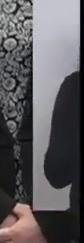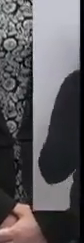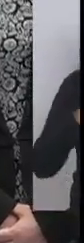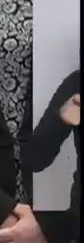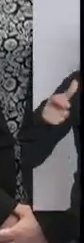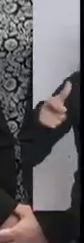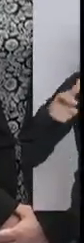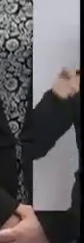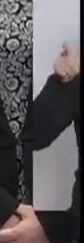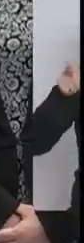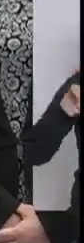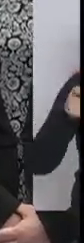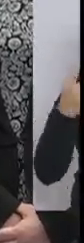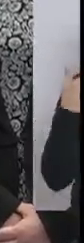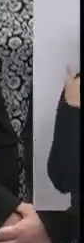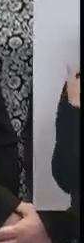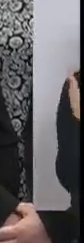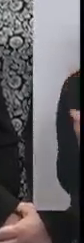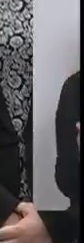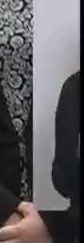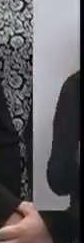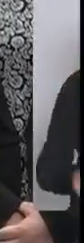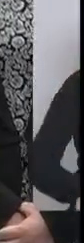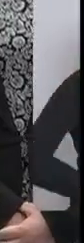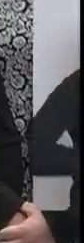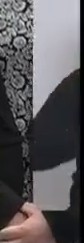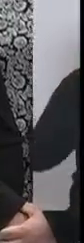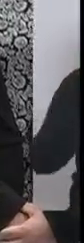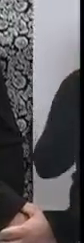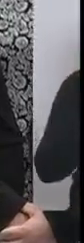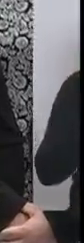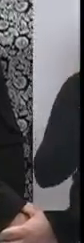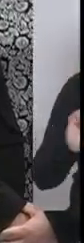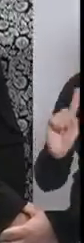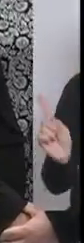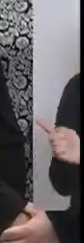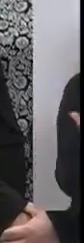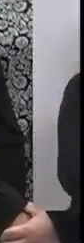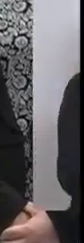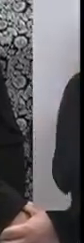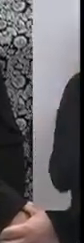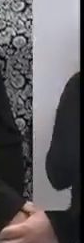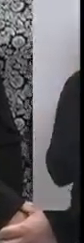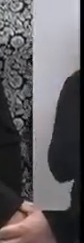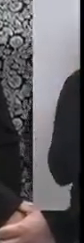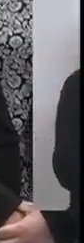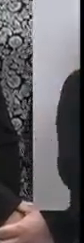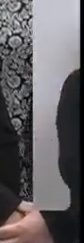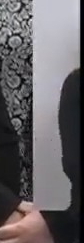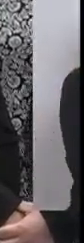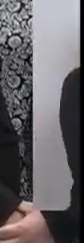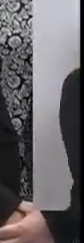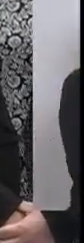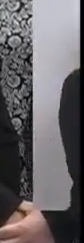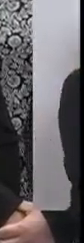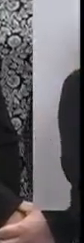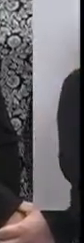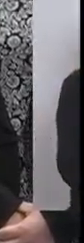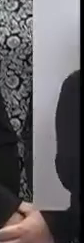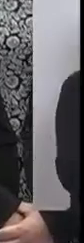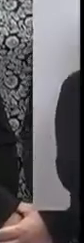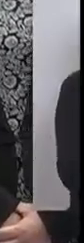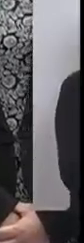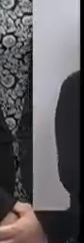si las ayudas han sido insuficientes, o le pregunto a Mario Desbordes, me lo dice y me lo dice mayúsculamente. Efectivamente han sido